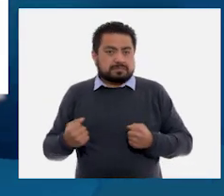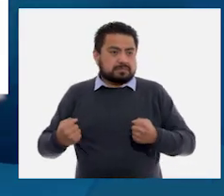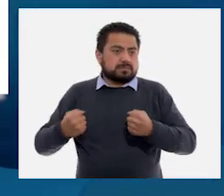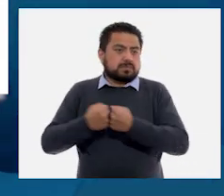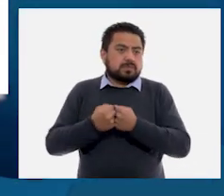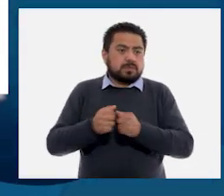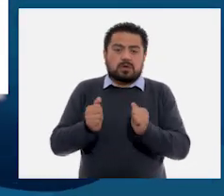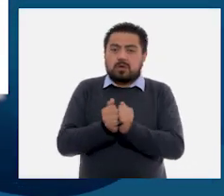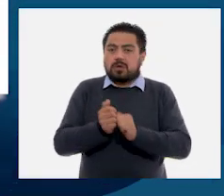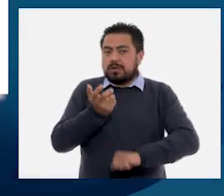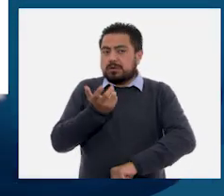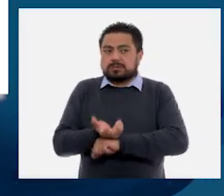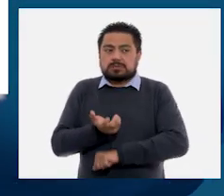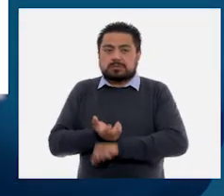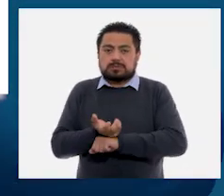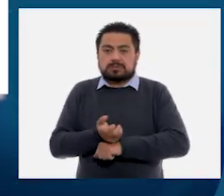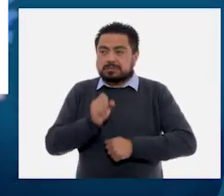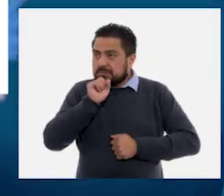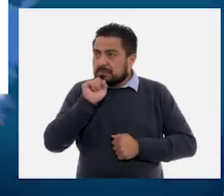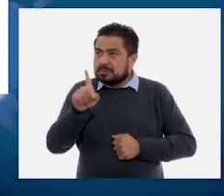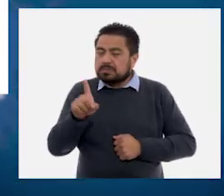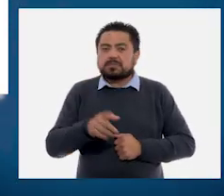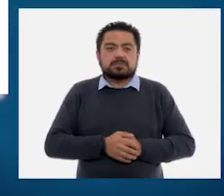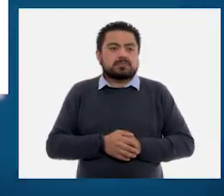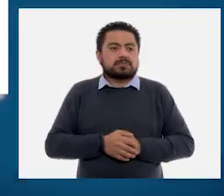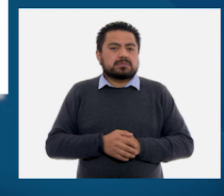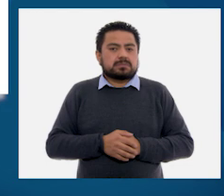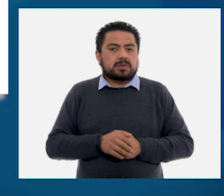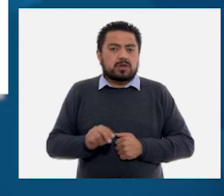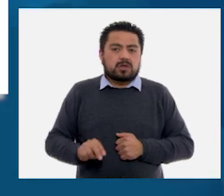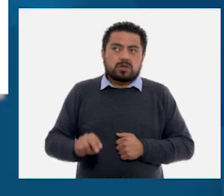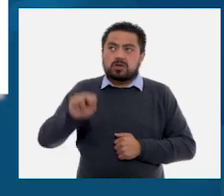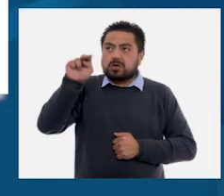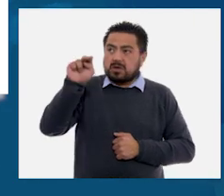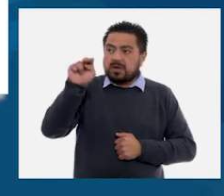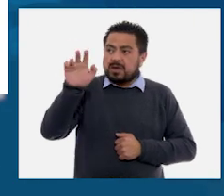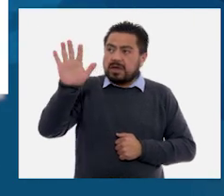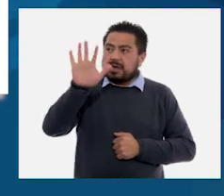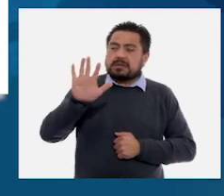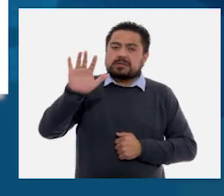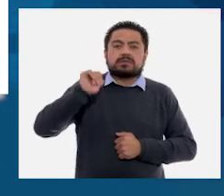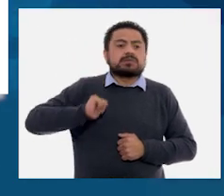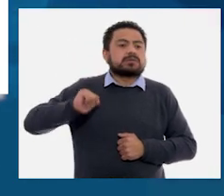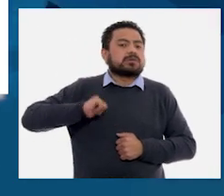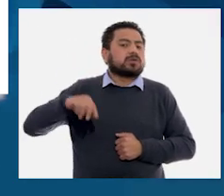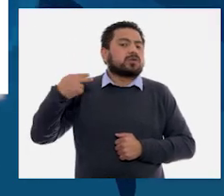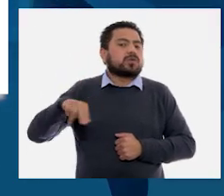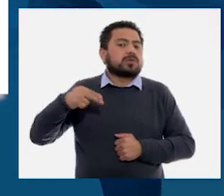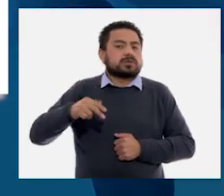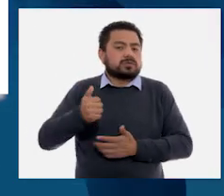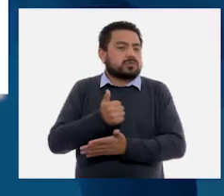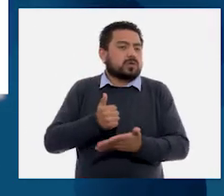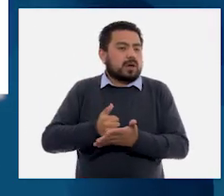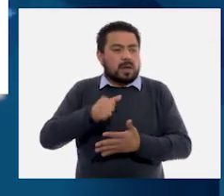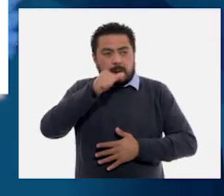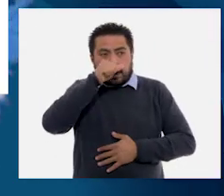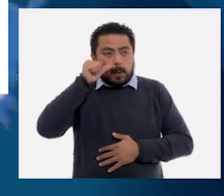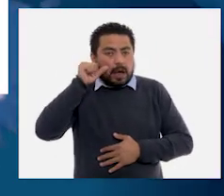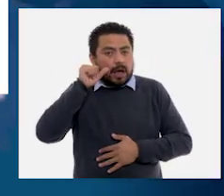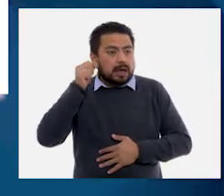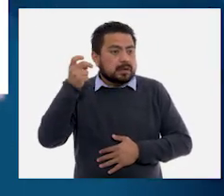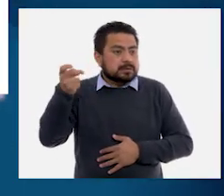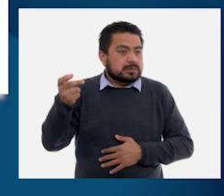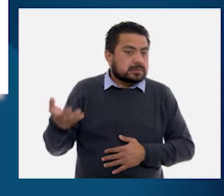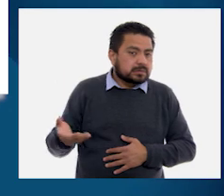frontera con Estados Unidos. Y Paso del Norte era el antiguo nombre de Ciudad Juárez, ¿verdad,